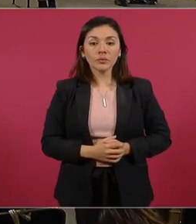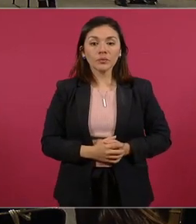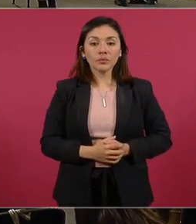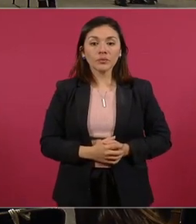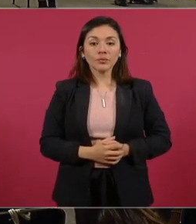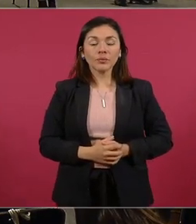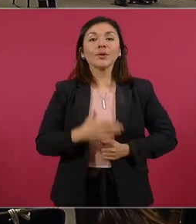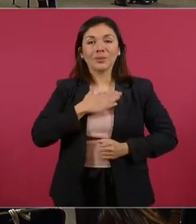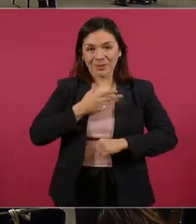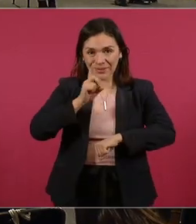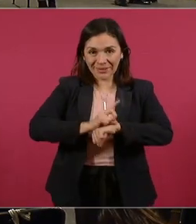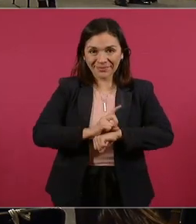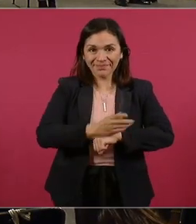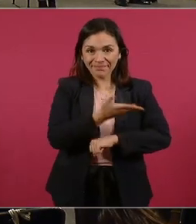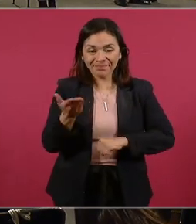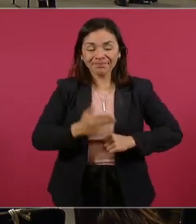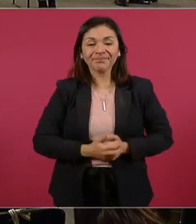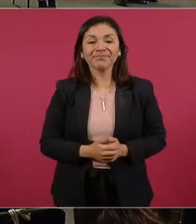Muy buenos días.